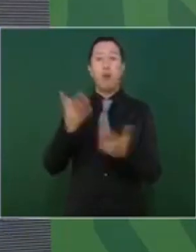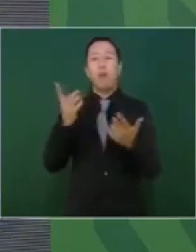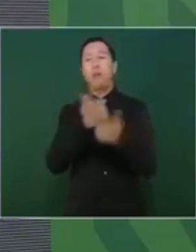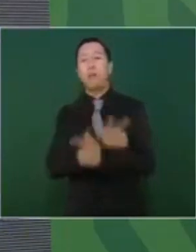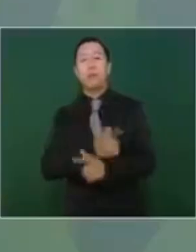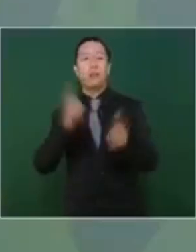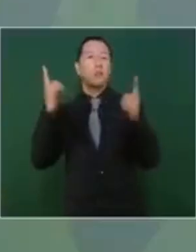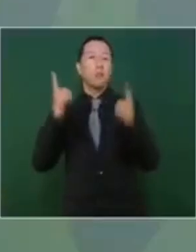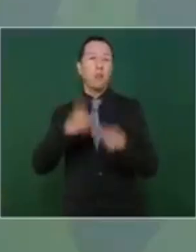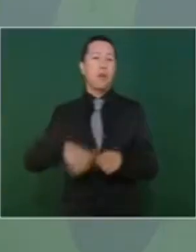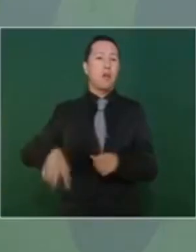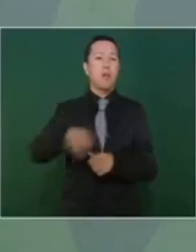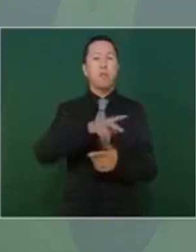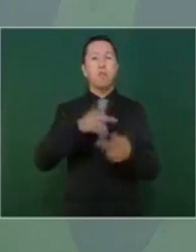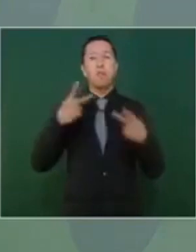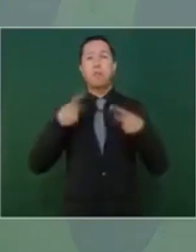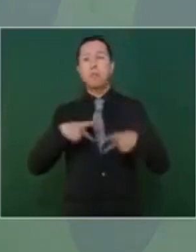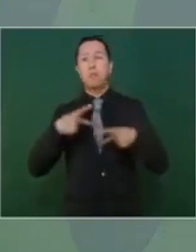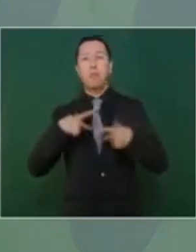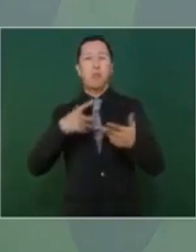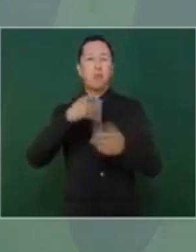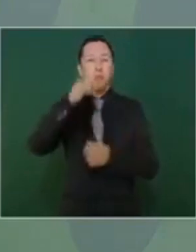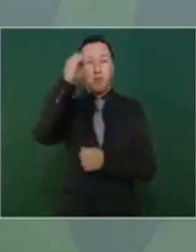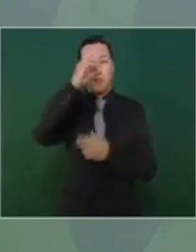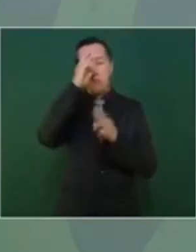hacen exactamente lo opuesto.